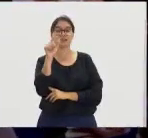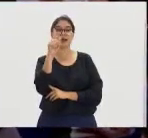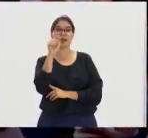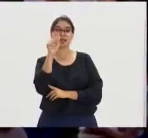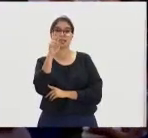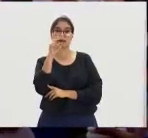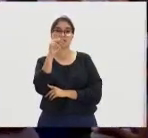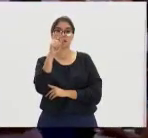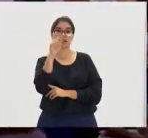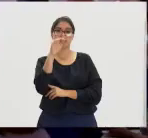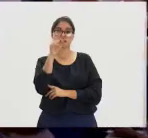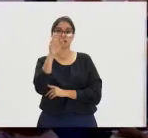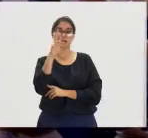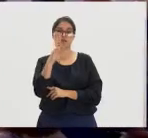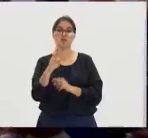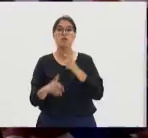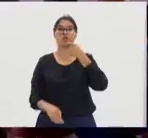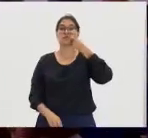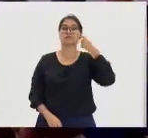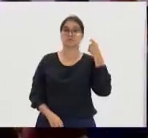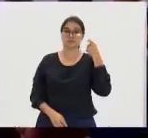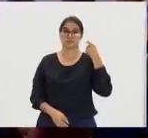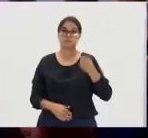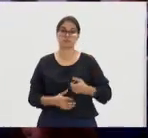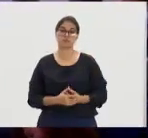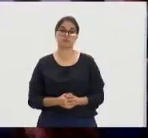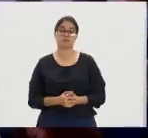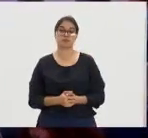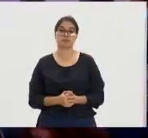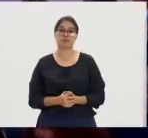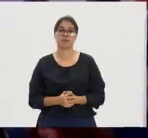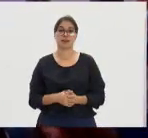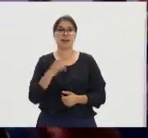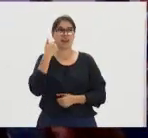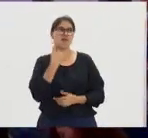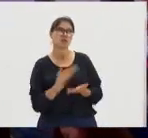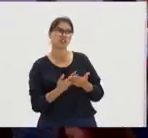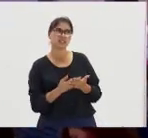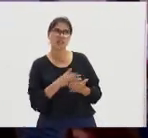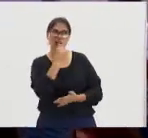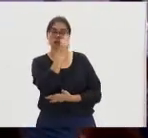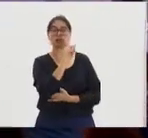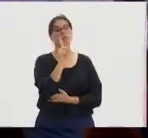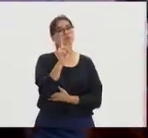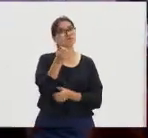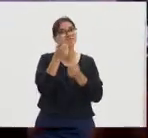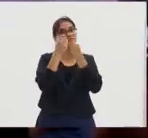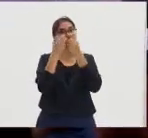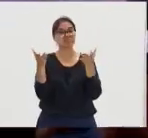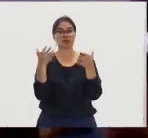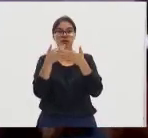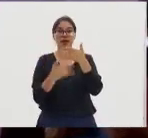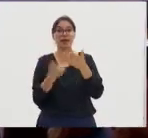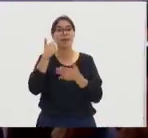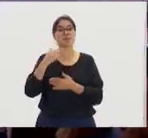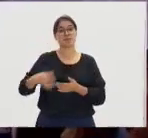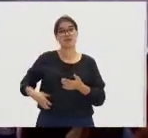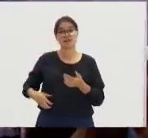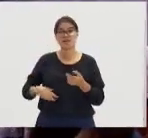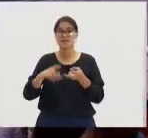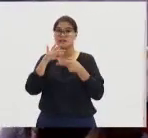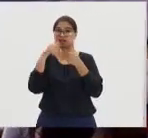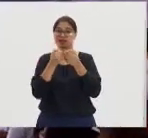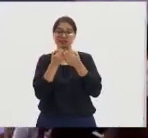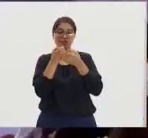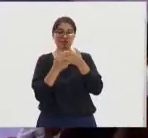se disfraza de diferentes formas. No te claves con las tres formas, que es sexo, drogas y rock and roll. No, hay mucho más que eso. La mentira, la codicia, la lascivia,